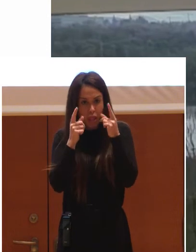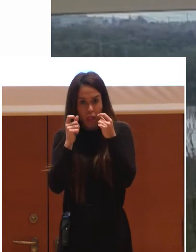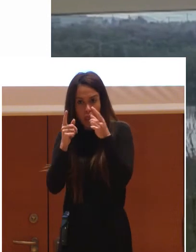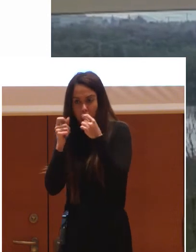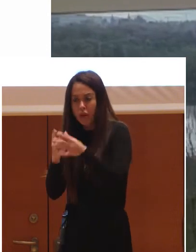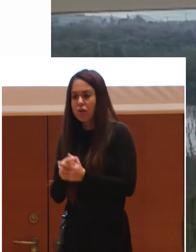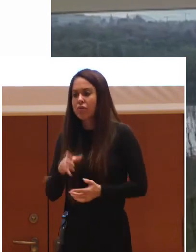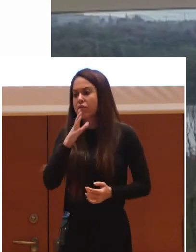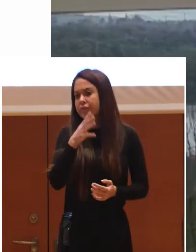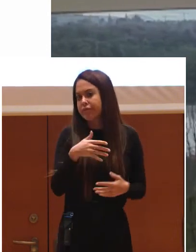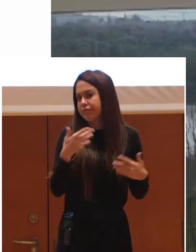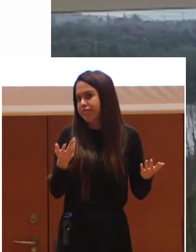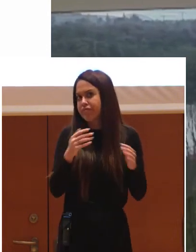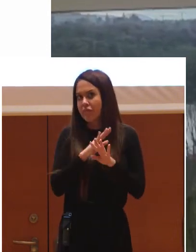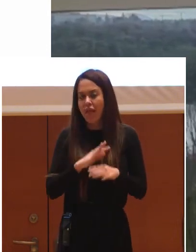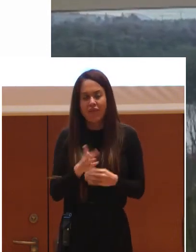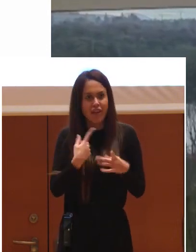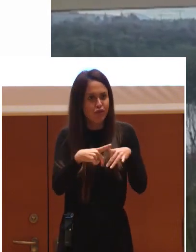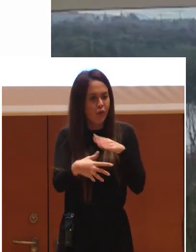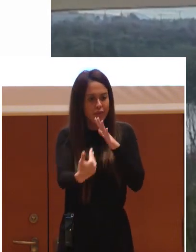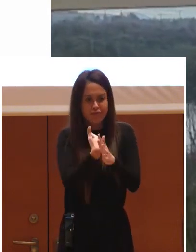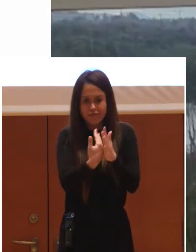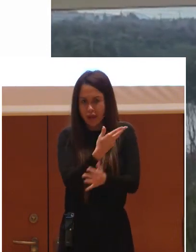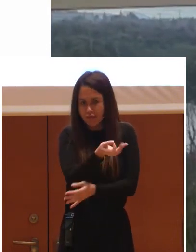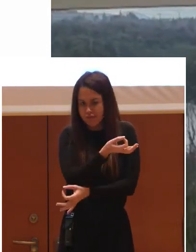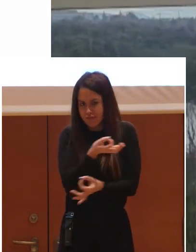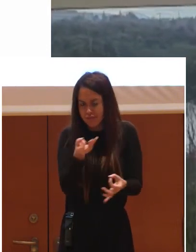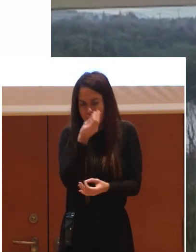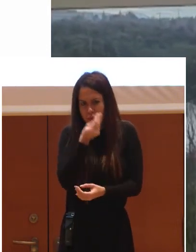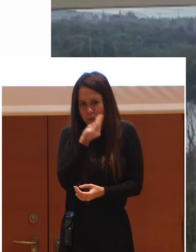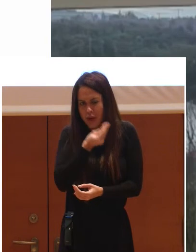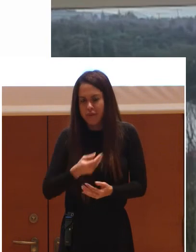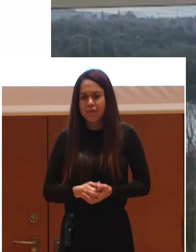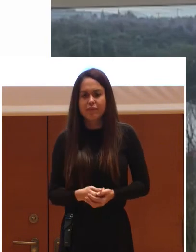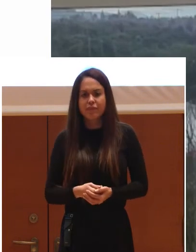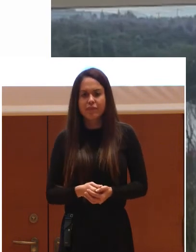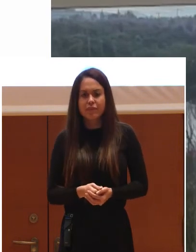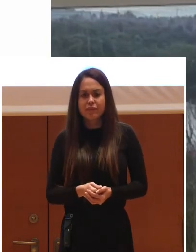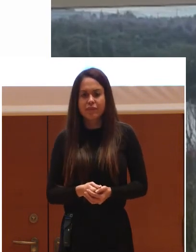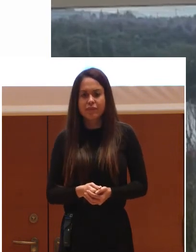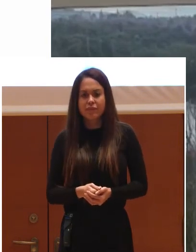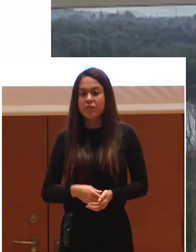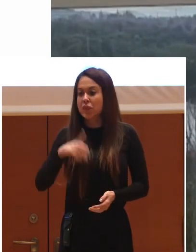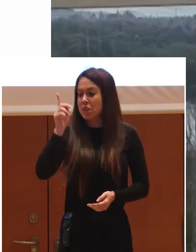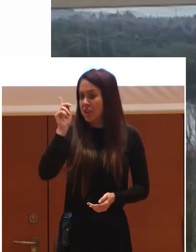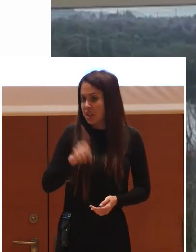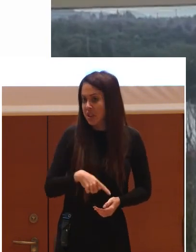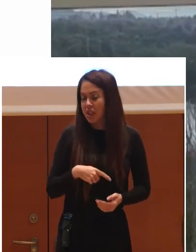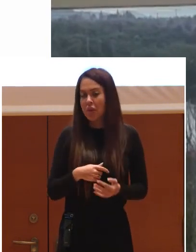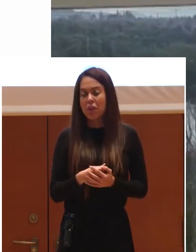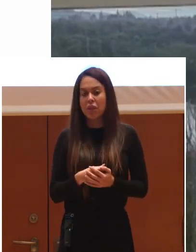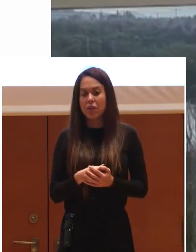entrar en vez de muchas cosas enterarme muchas cosas pues pues pues eso porque no se explica muy